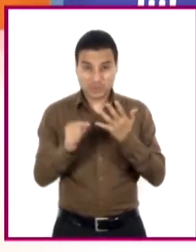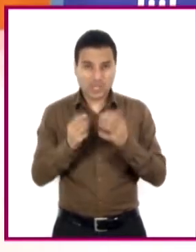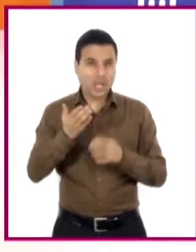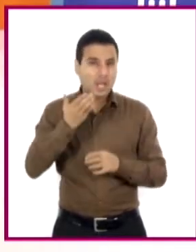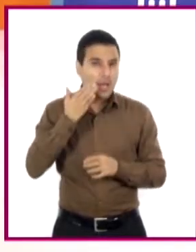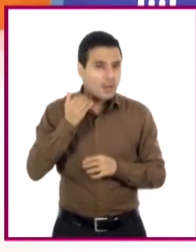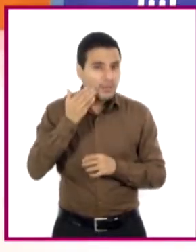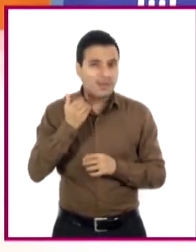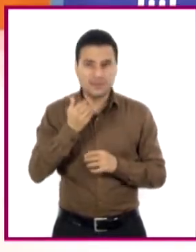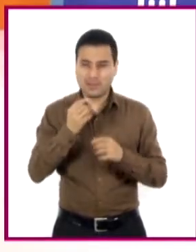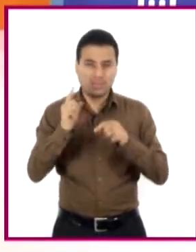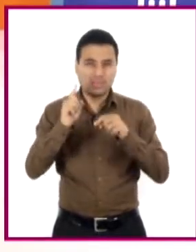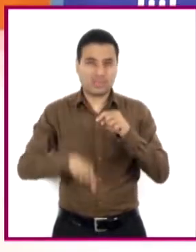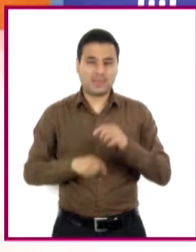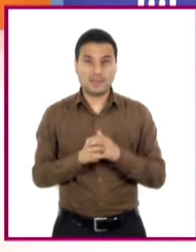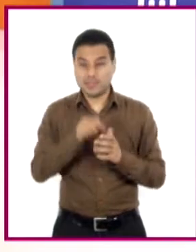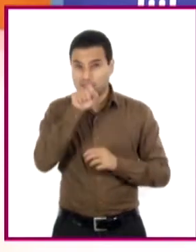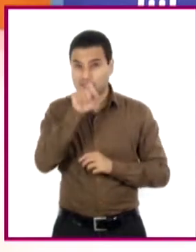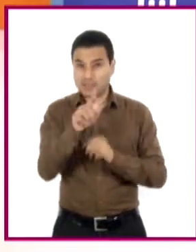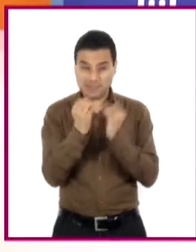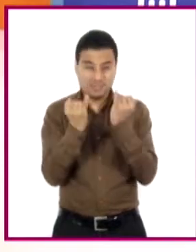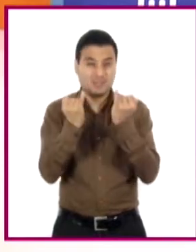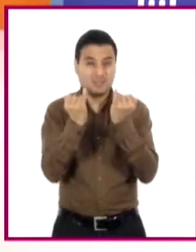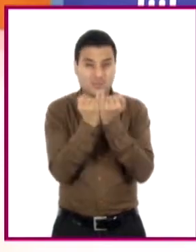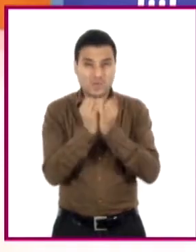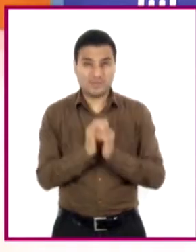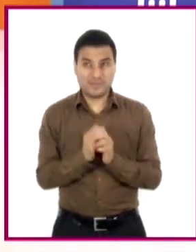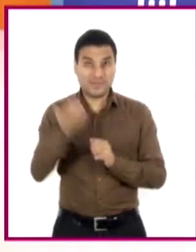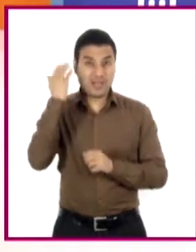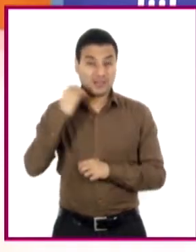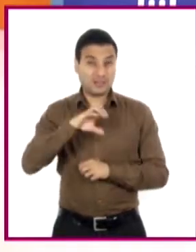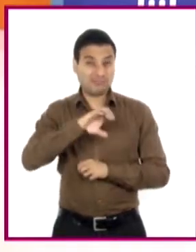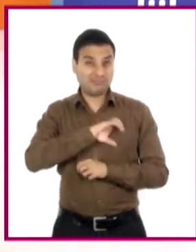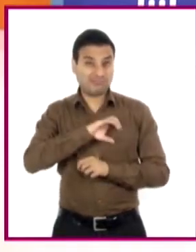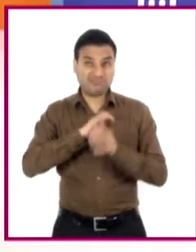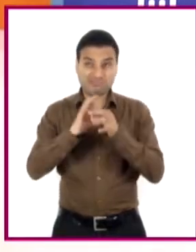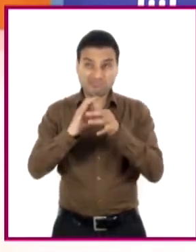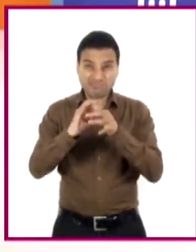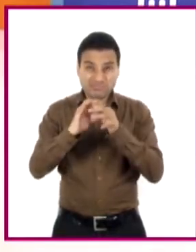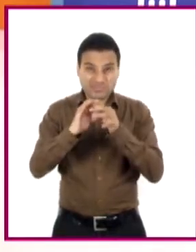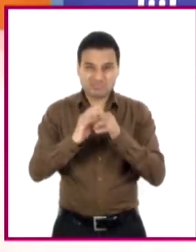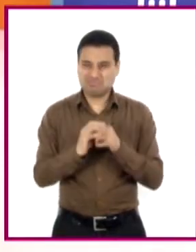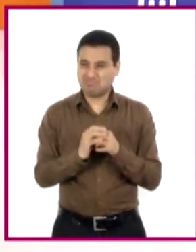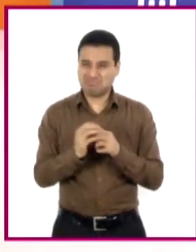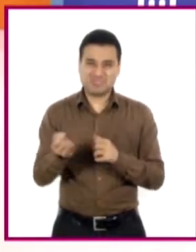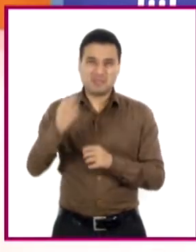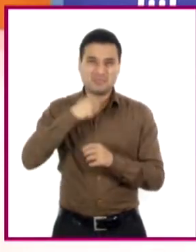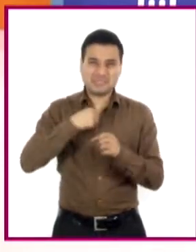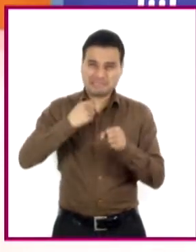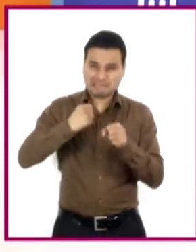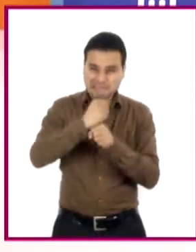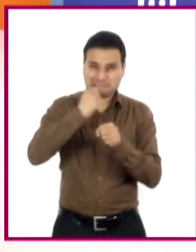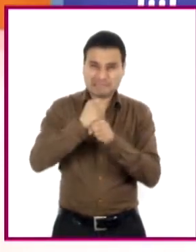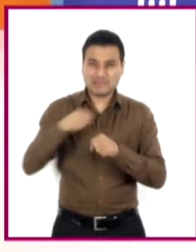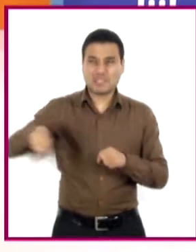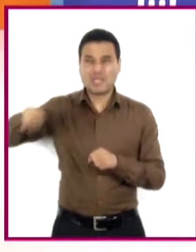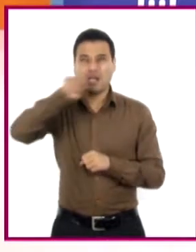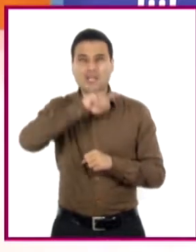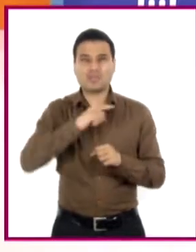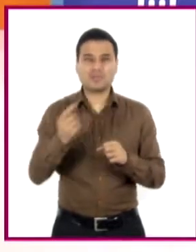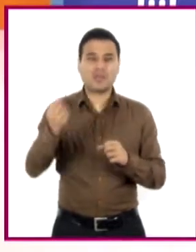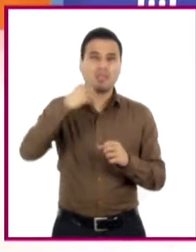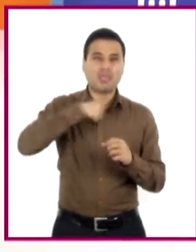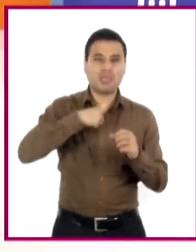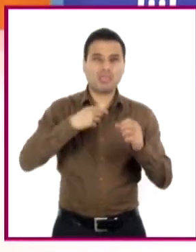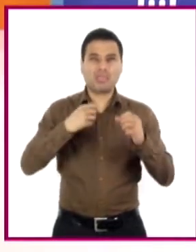y rotos los vínculos más honestos que debieron unirnos después de haber sido el juguete de su cruel ambición